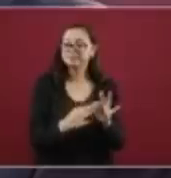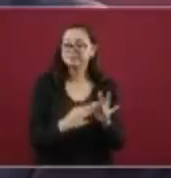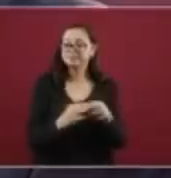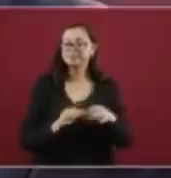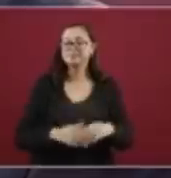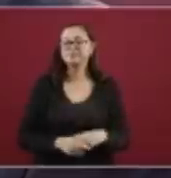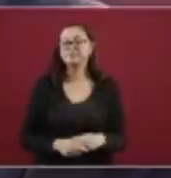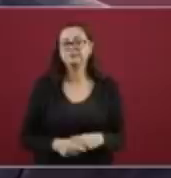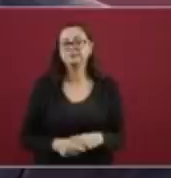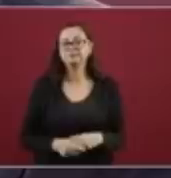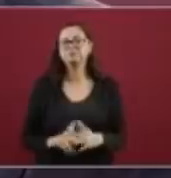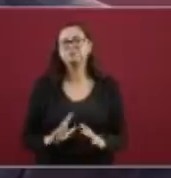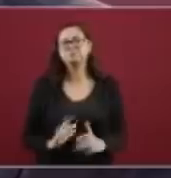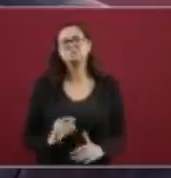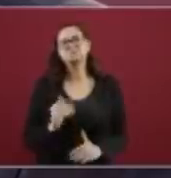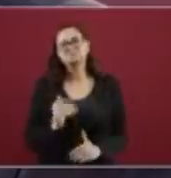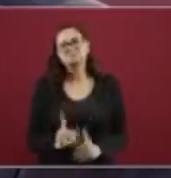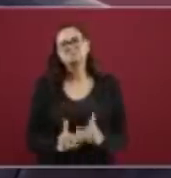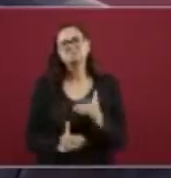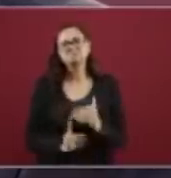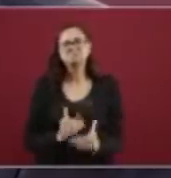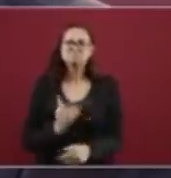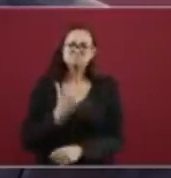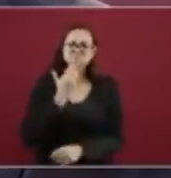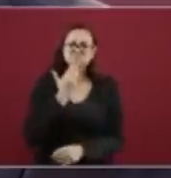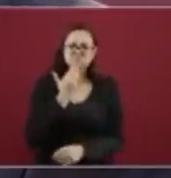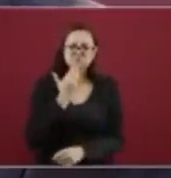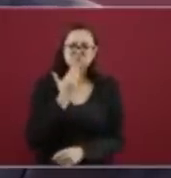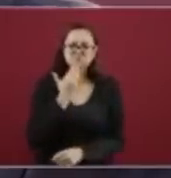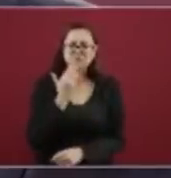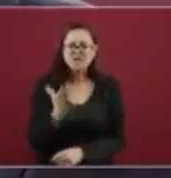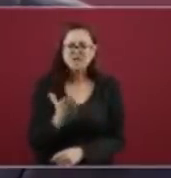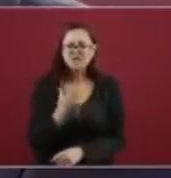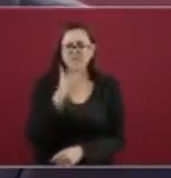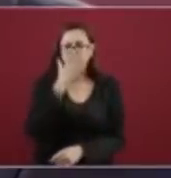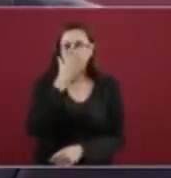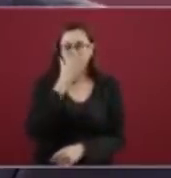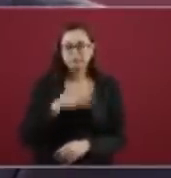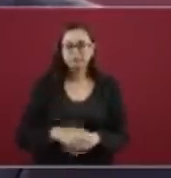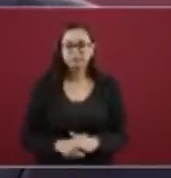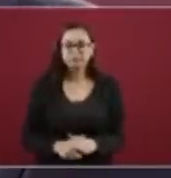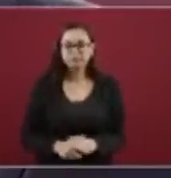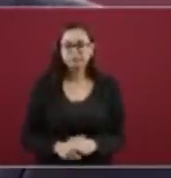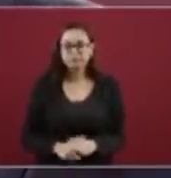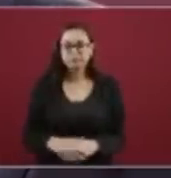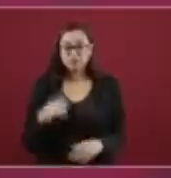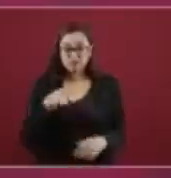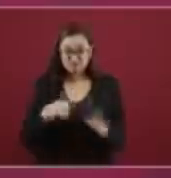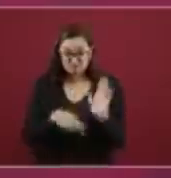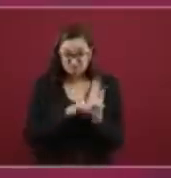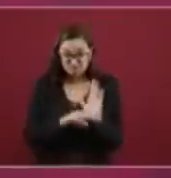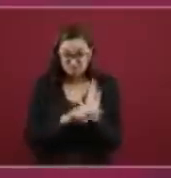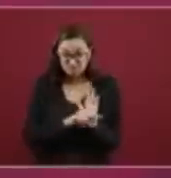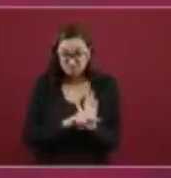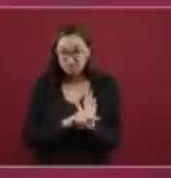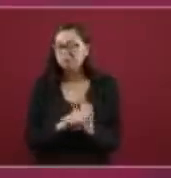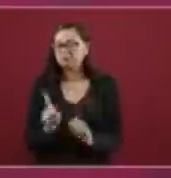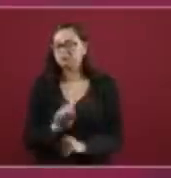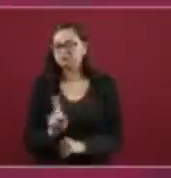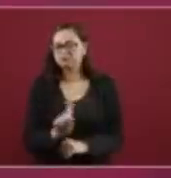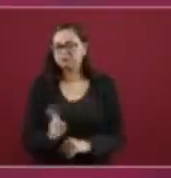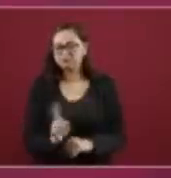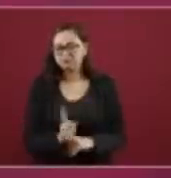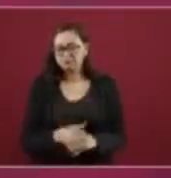y vamos muy bien. Yo no estoy pesimista,